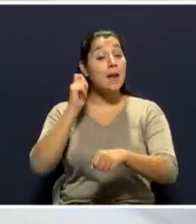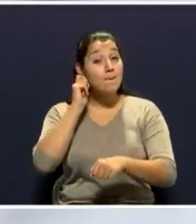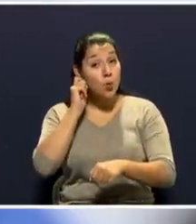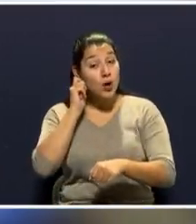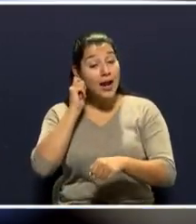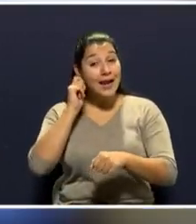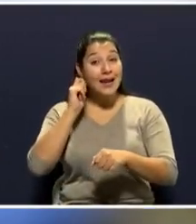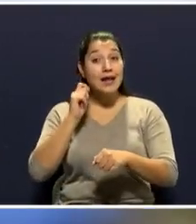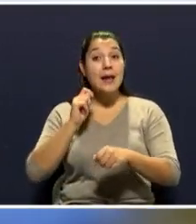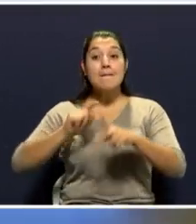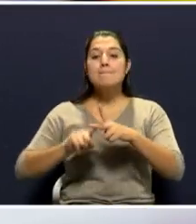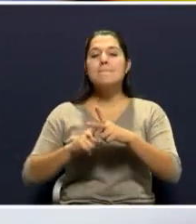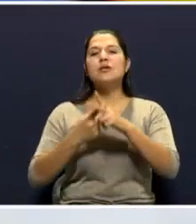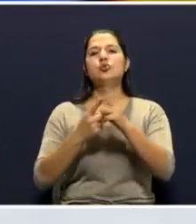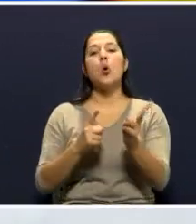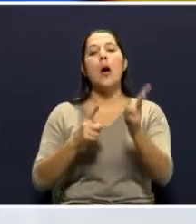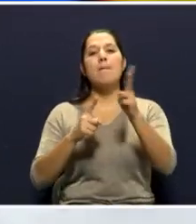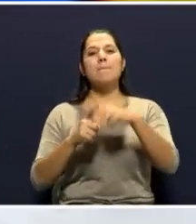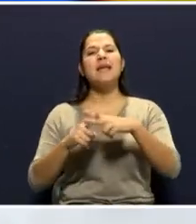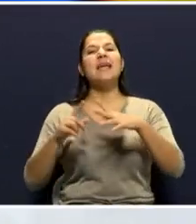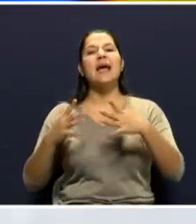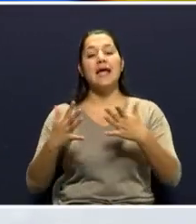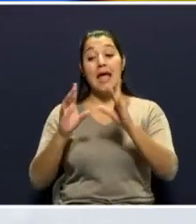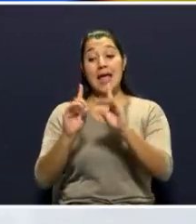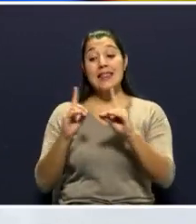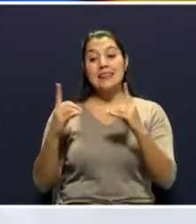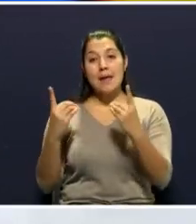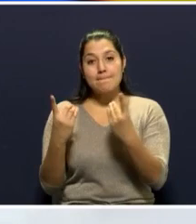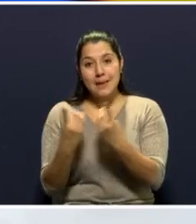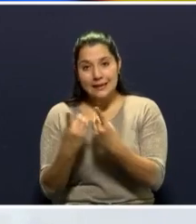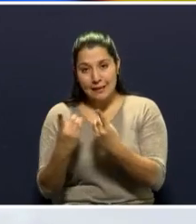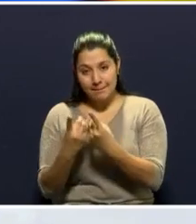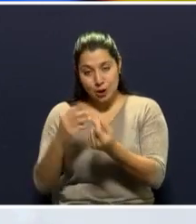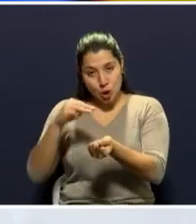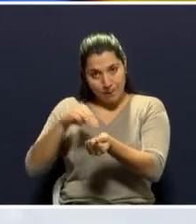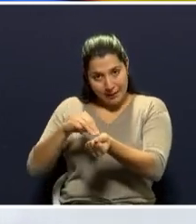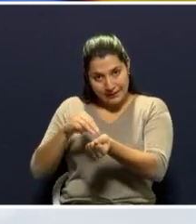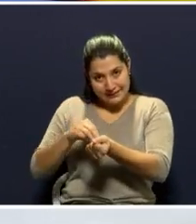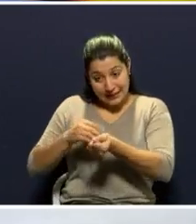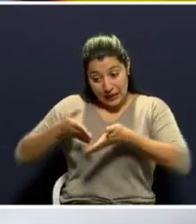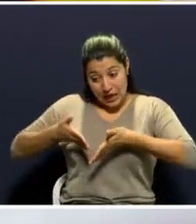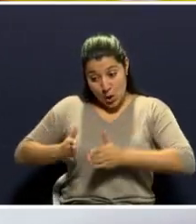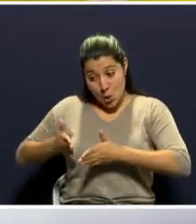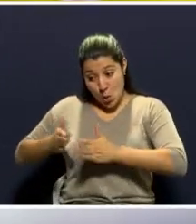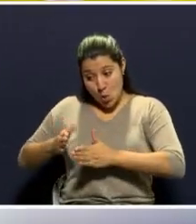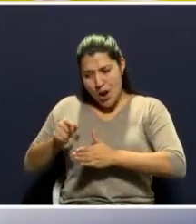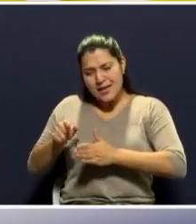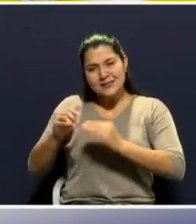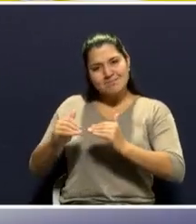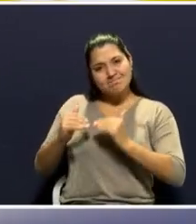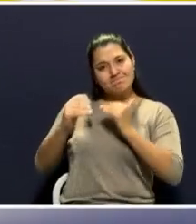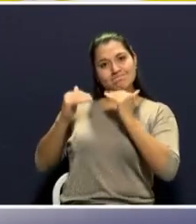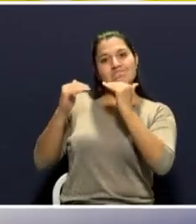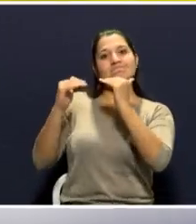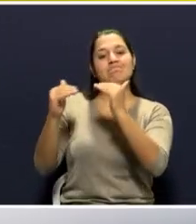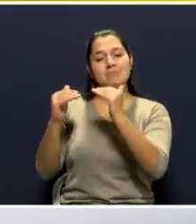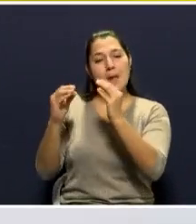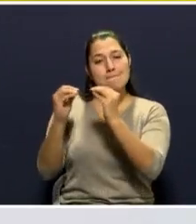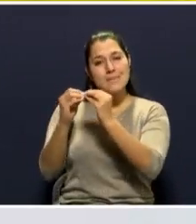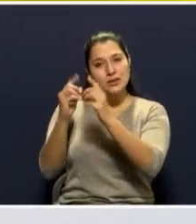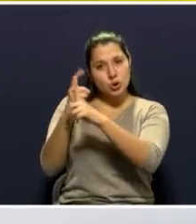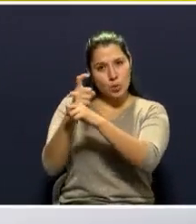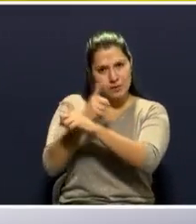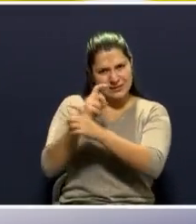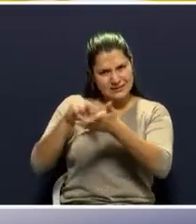en funcionamiento la Unidad de Medicina Reproductiva de Alta Complejidad. Esta aborda a las